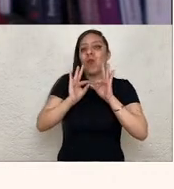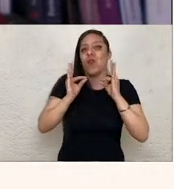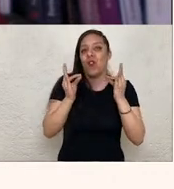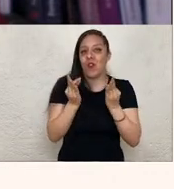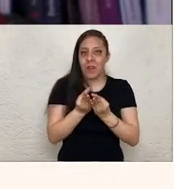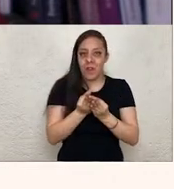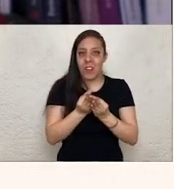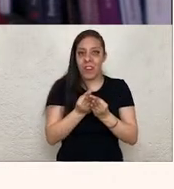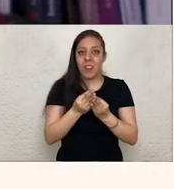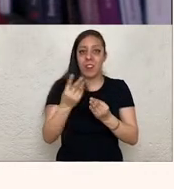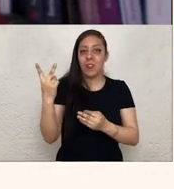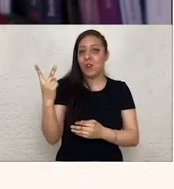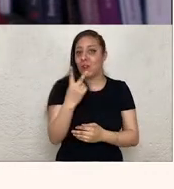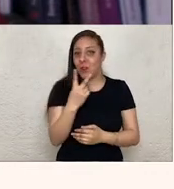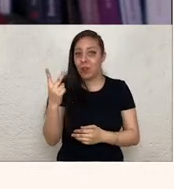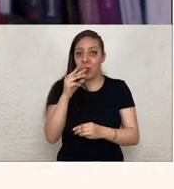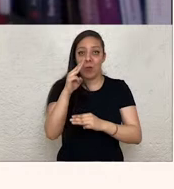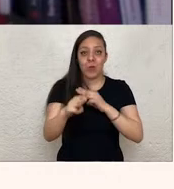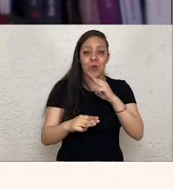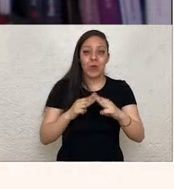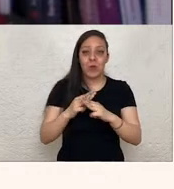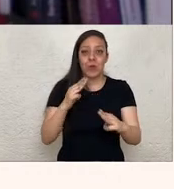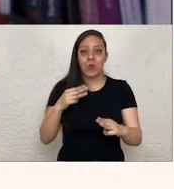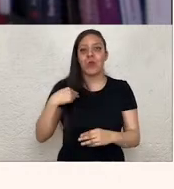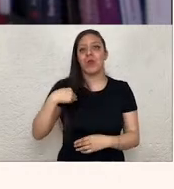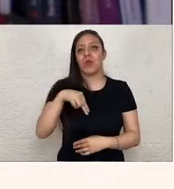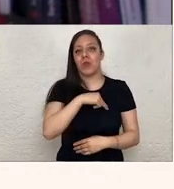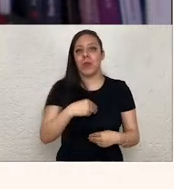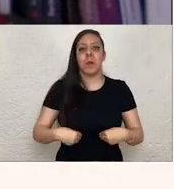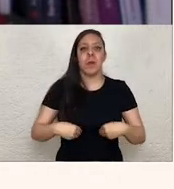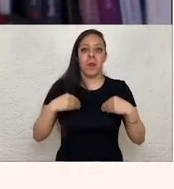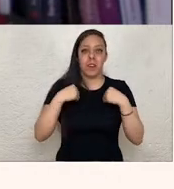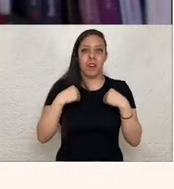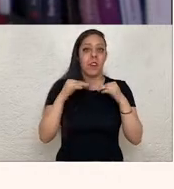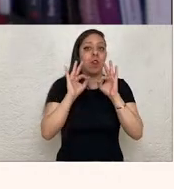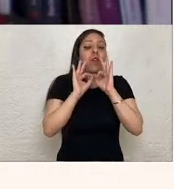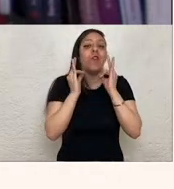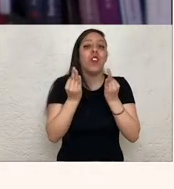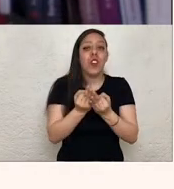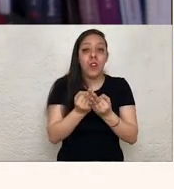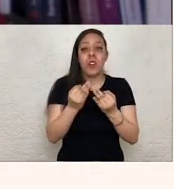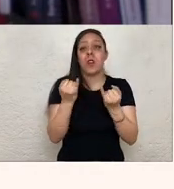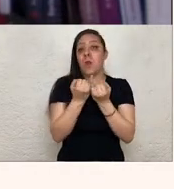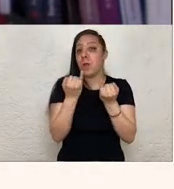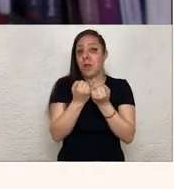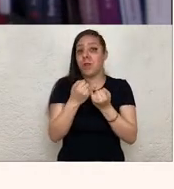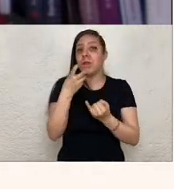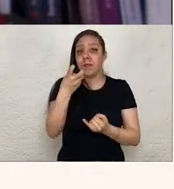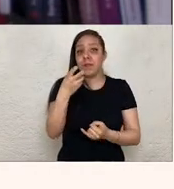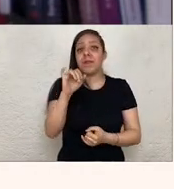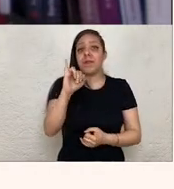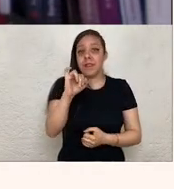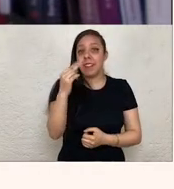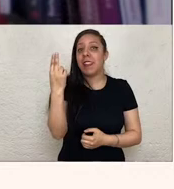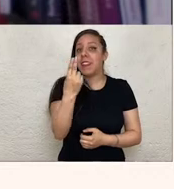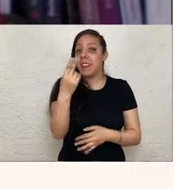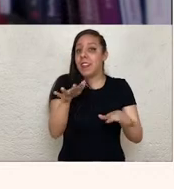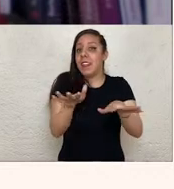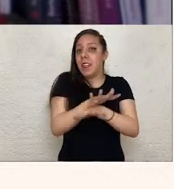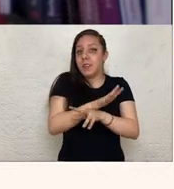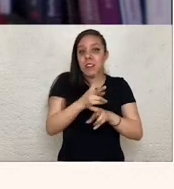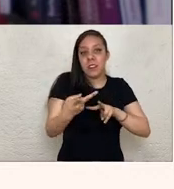una reconstrucción de nuestros mundos y de nuestras vidas. y que para eso sí hay